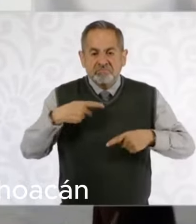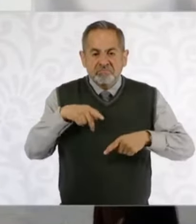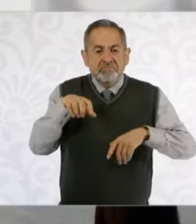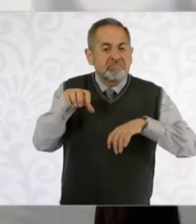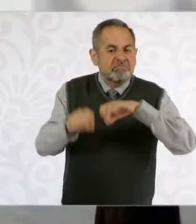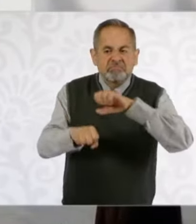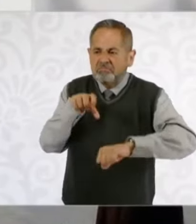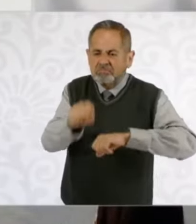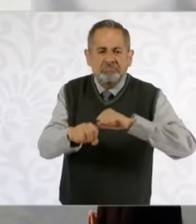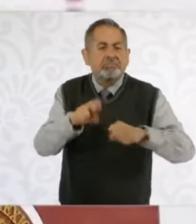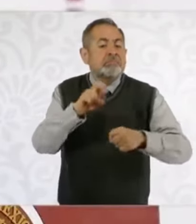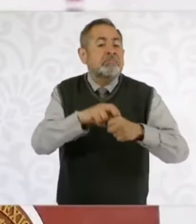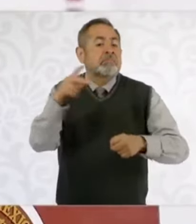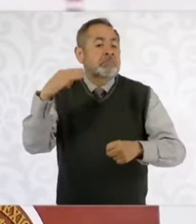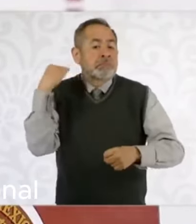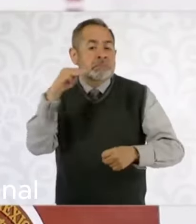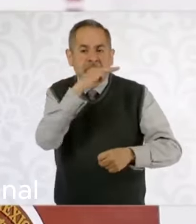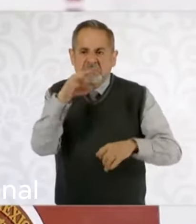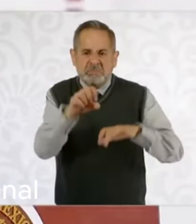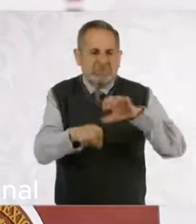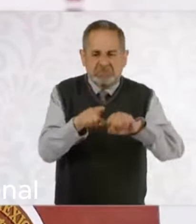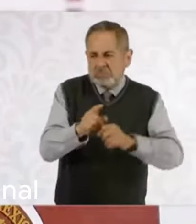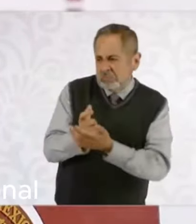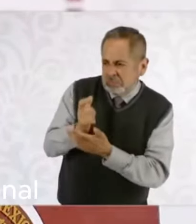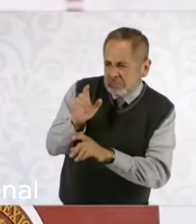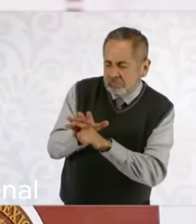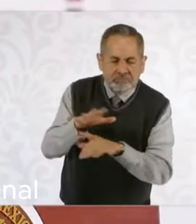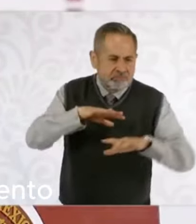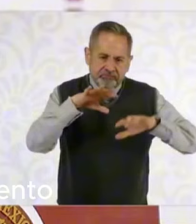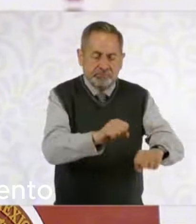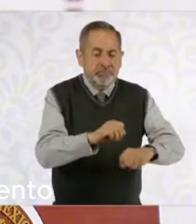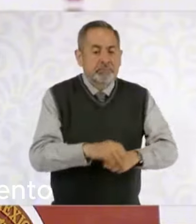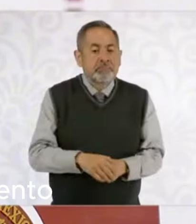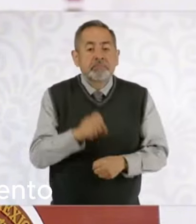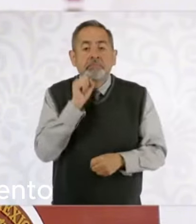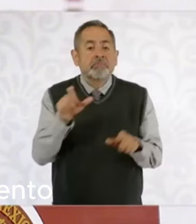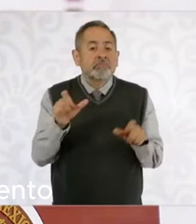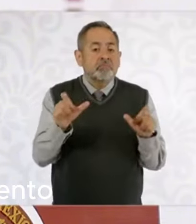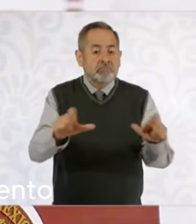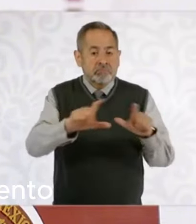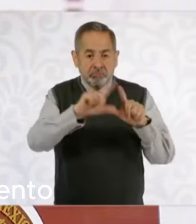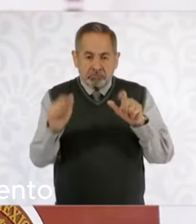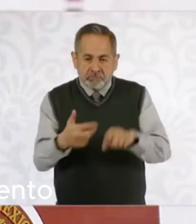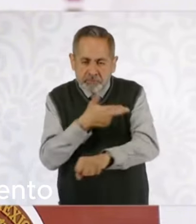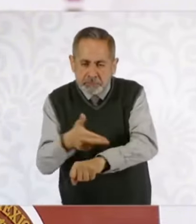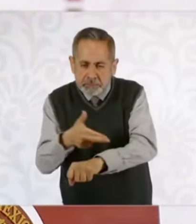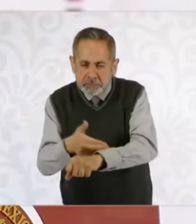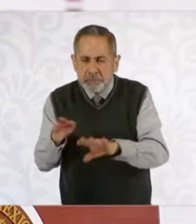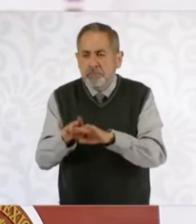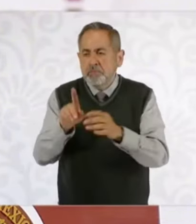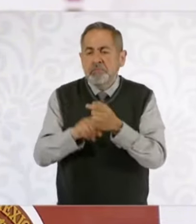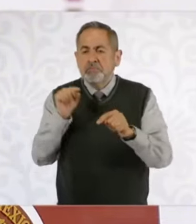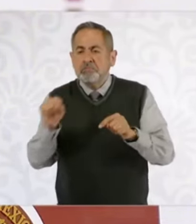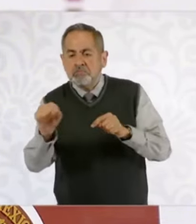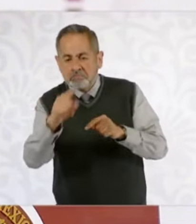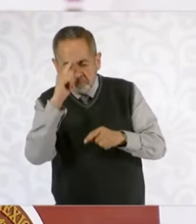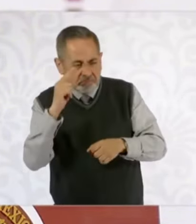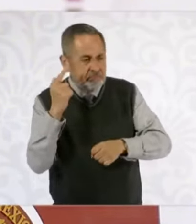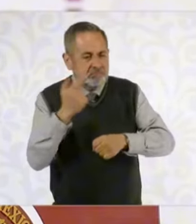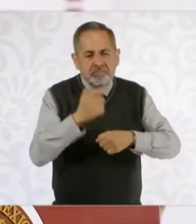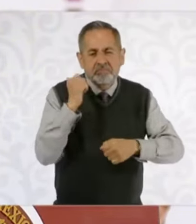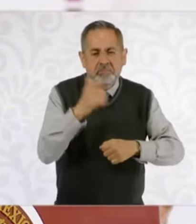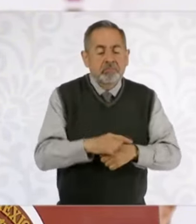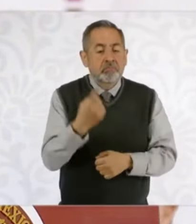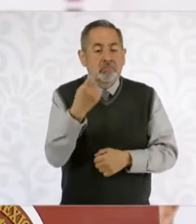Michoacán. Hemos avanzado en la consolidación de la Guardia Nacional y sus labores de vigilancia y reconocimiento, con